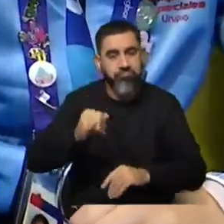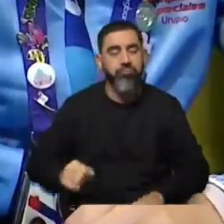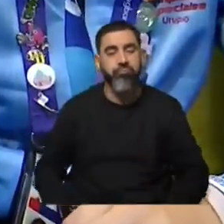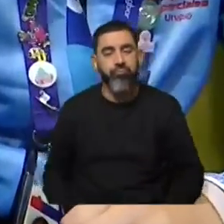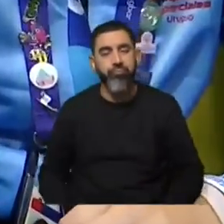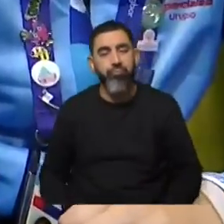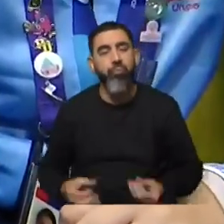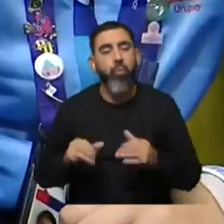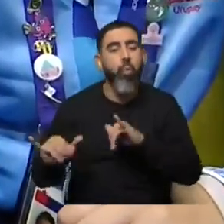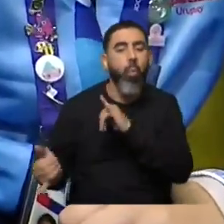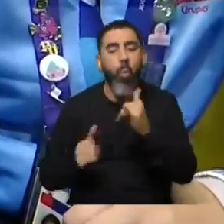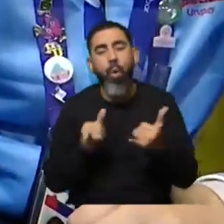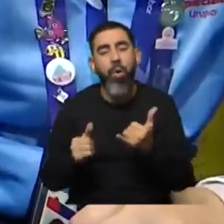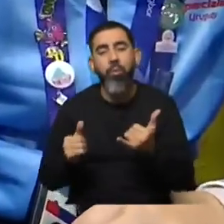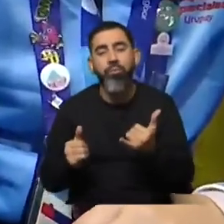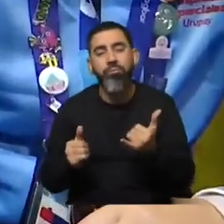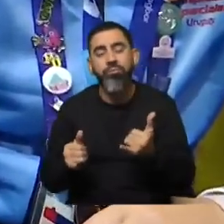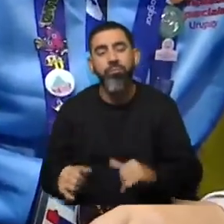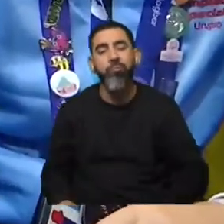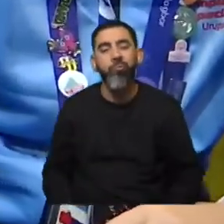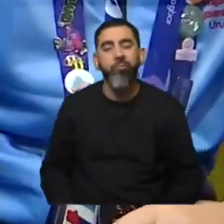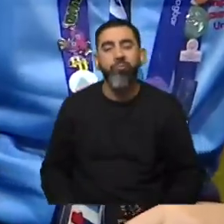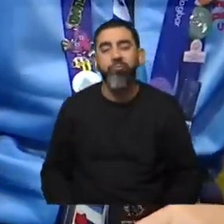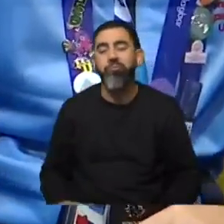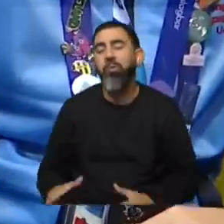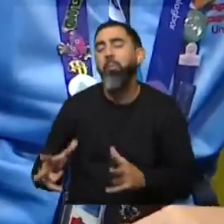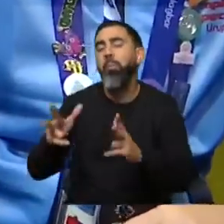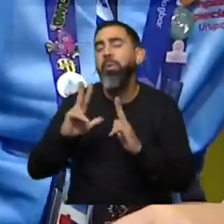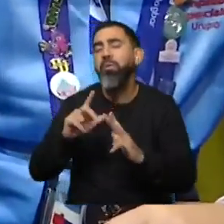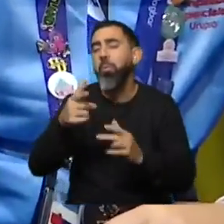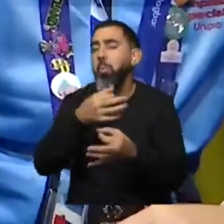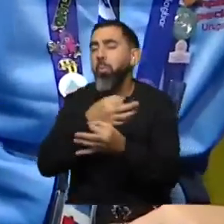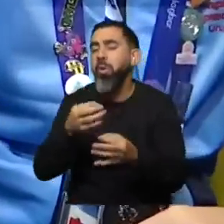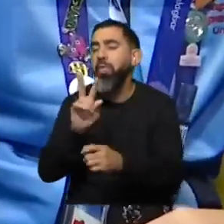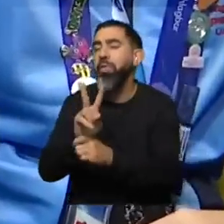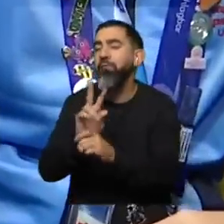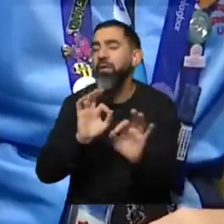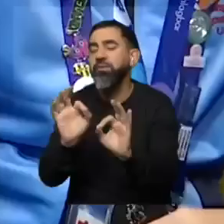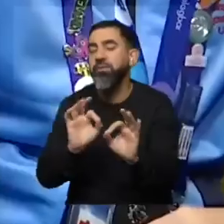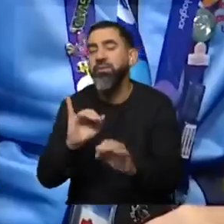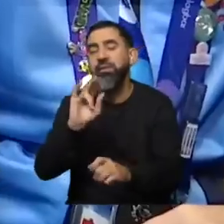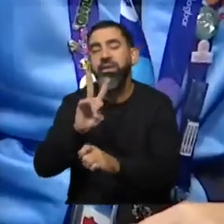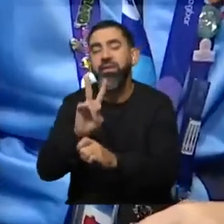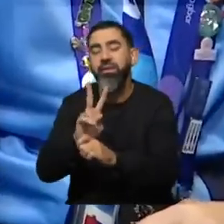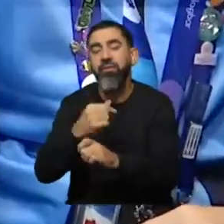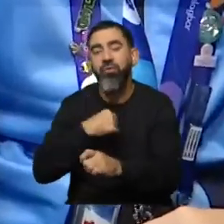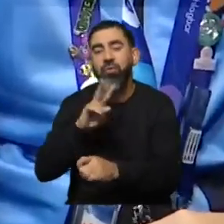Cómo estás para el juego me decían acá me chismeaban que vos estás bien para la defensa sí